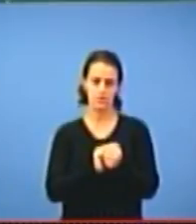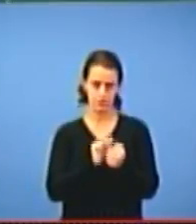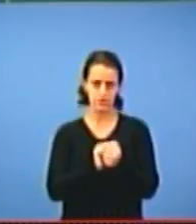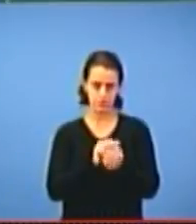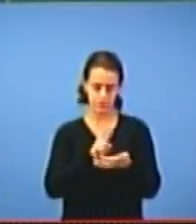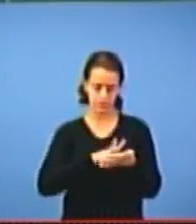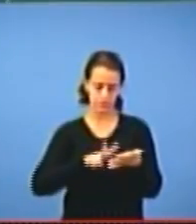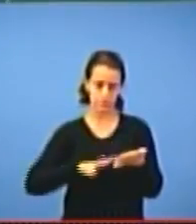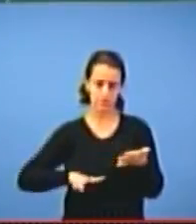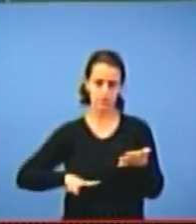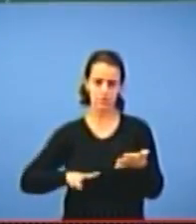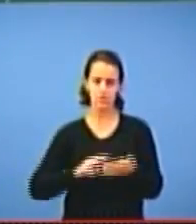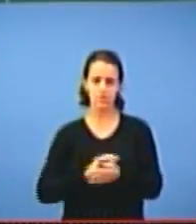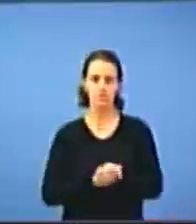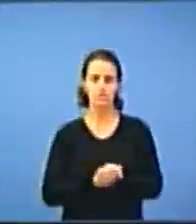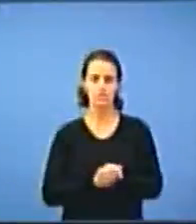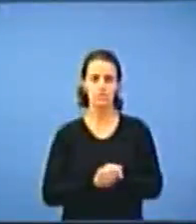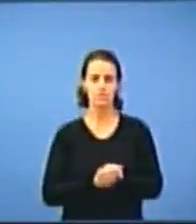conmigo.